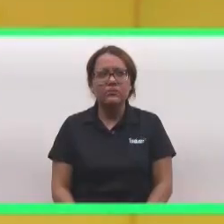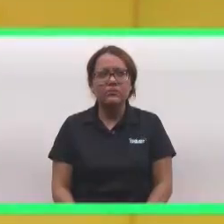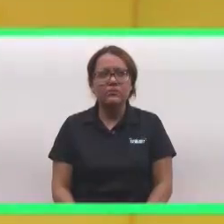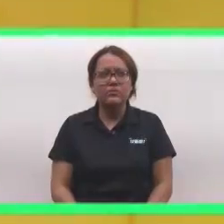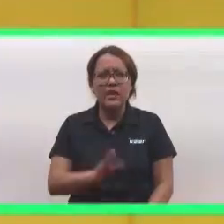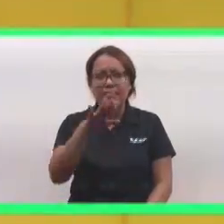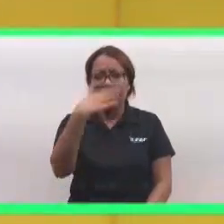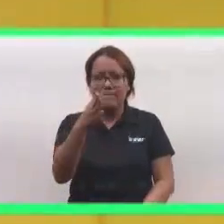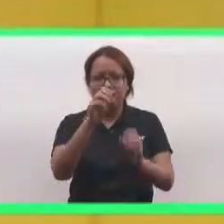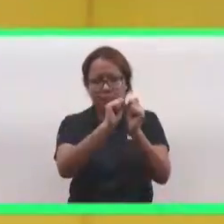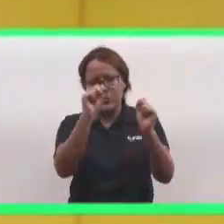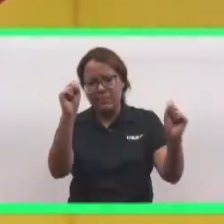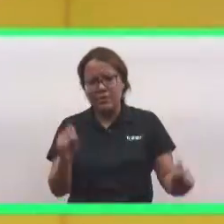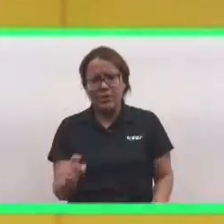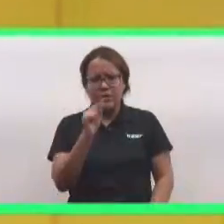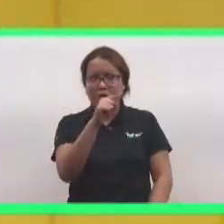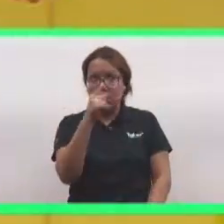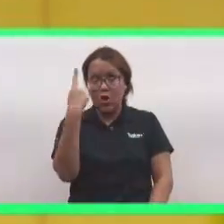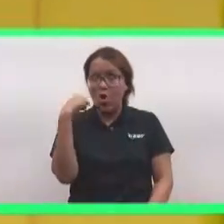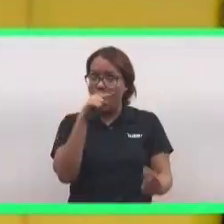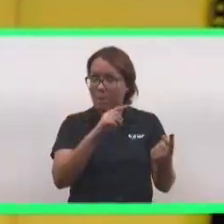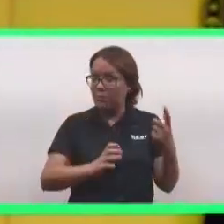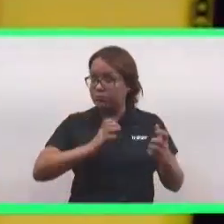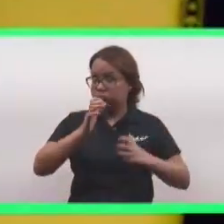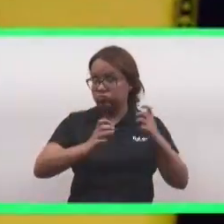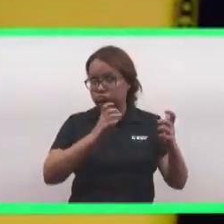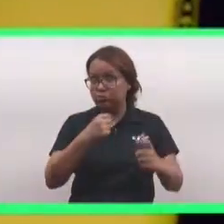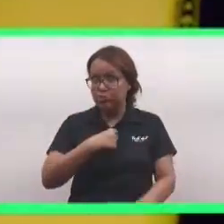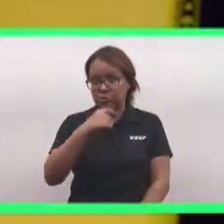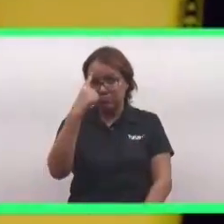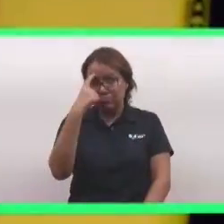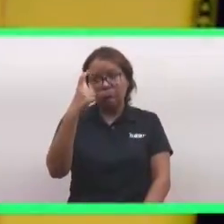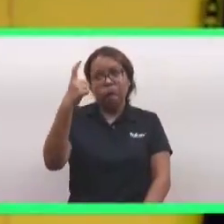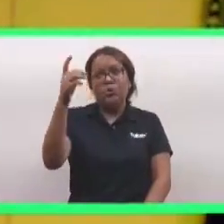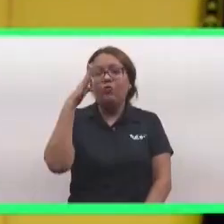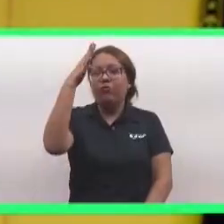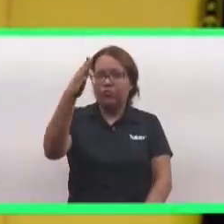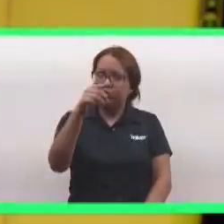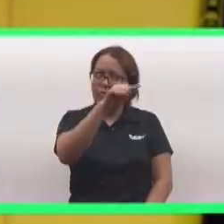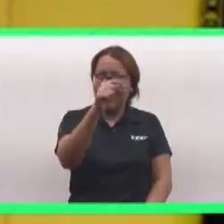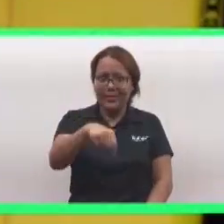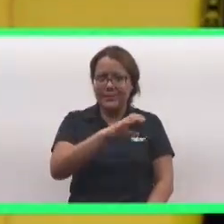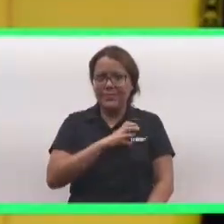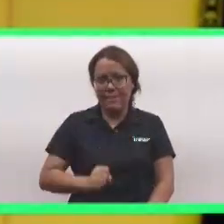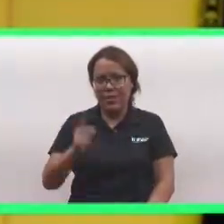Después de una campaña muy linda, ese hombre es muy enérgico, mi sueño es tenerlo acá en El Salvador, en algún momento se va a dar.